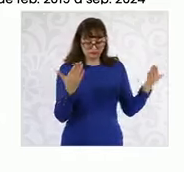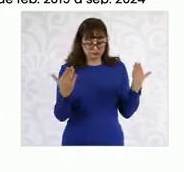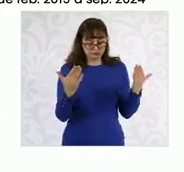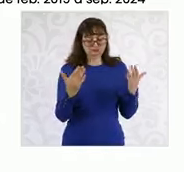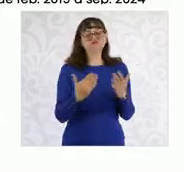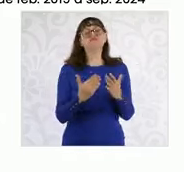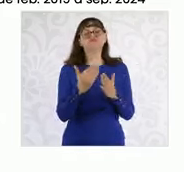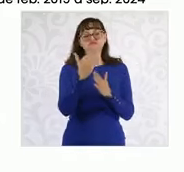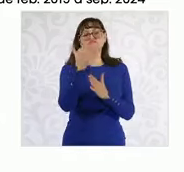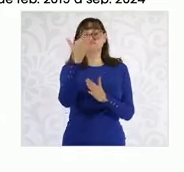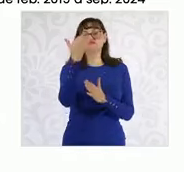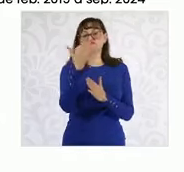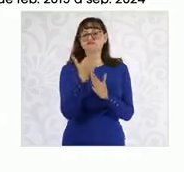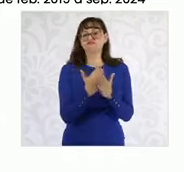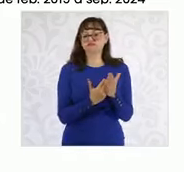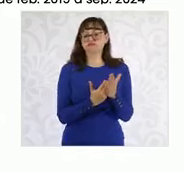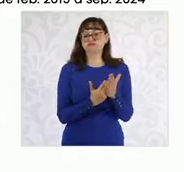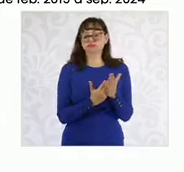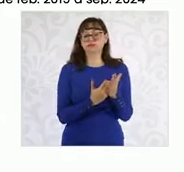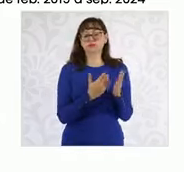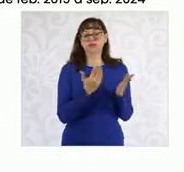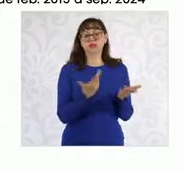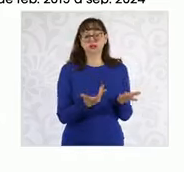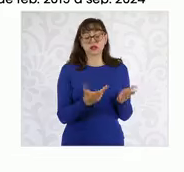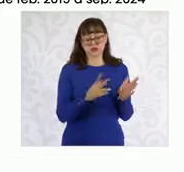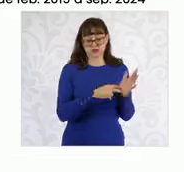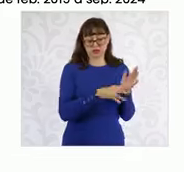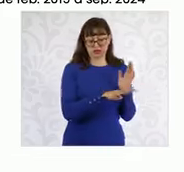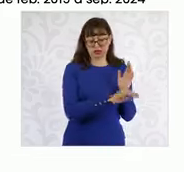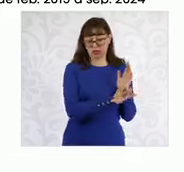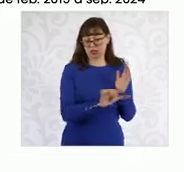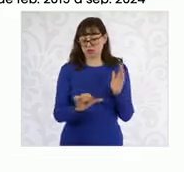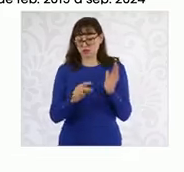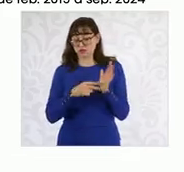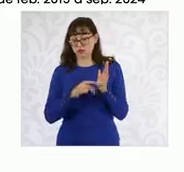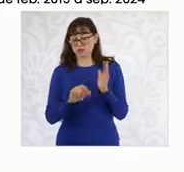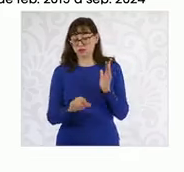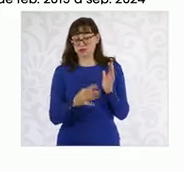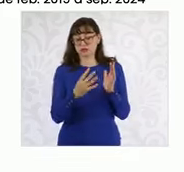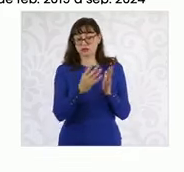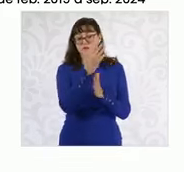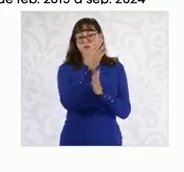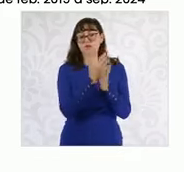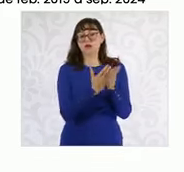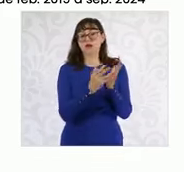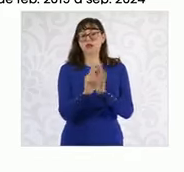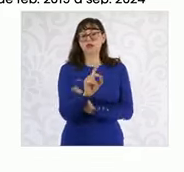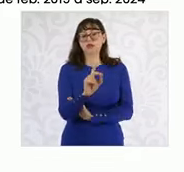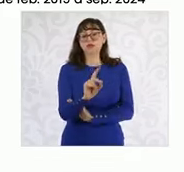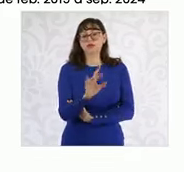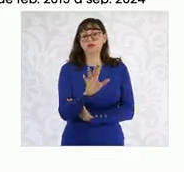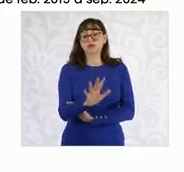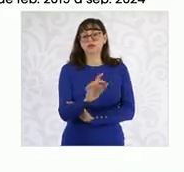disminución en el promedio diario entre 2019 y 2024 de